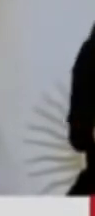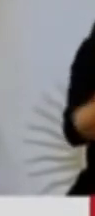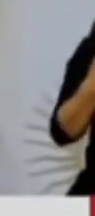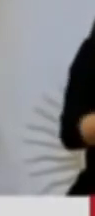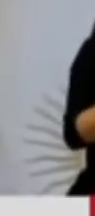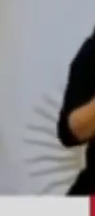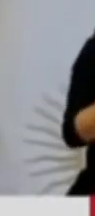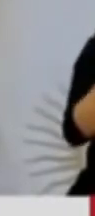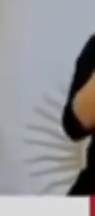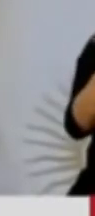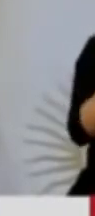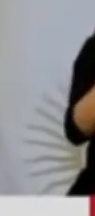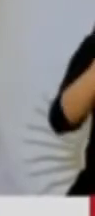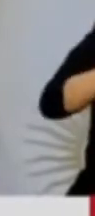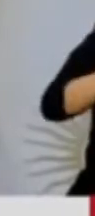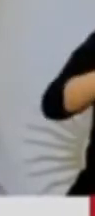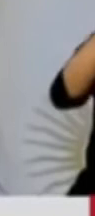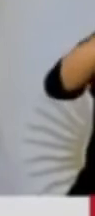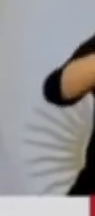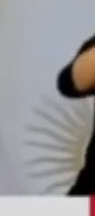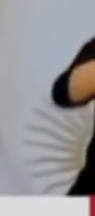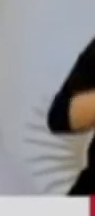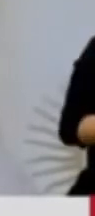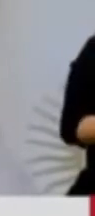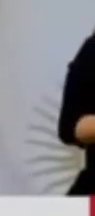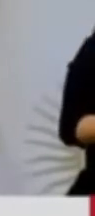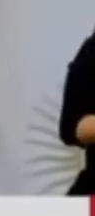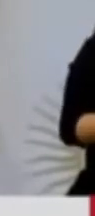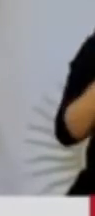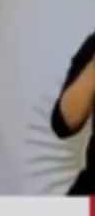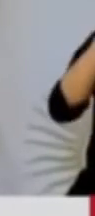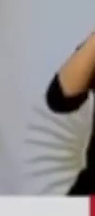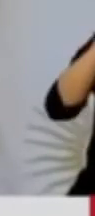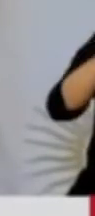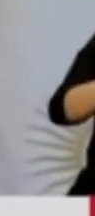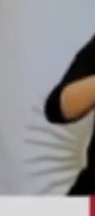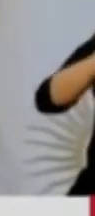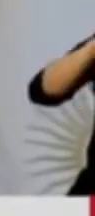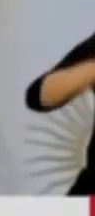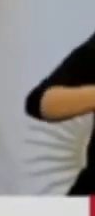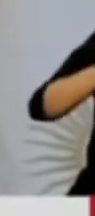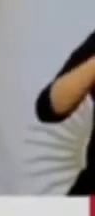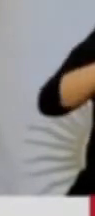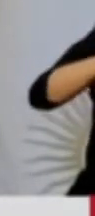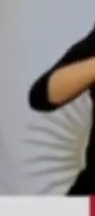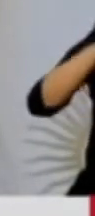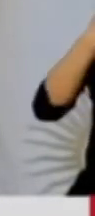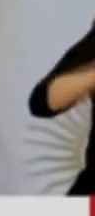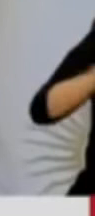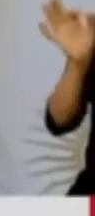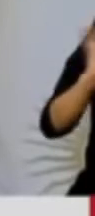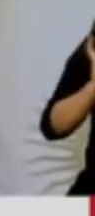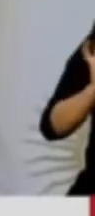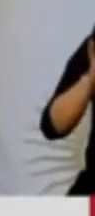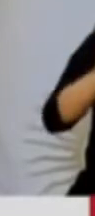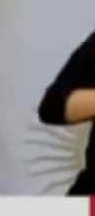bilateral con países limítrofes. B. Autorice la extensión de las zonas francas habilitadas